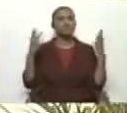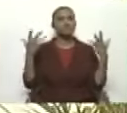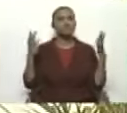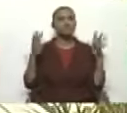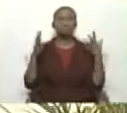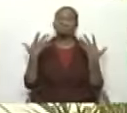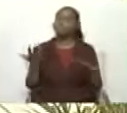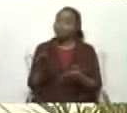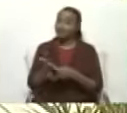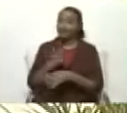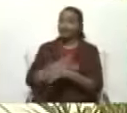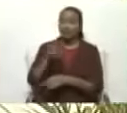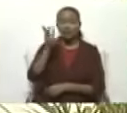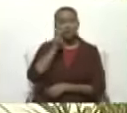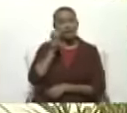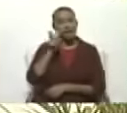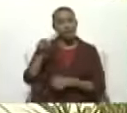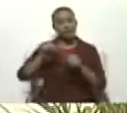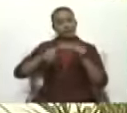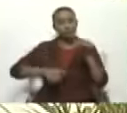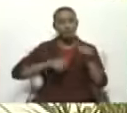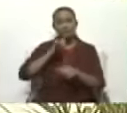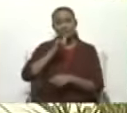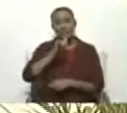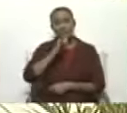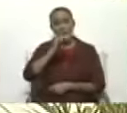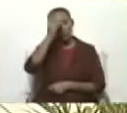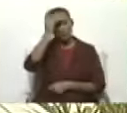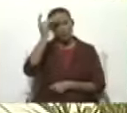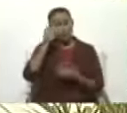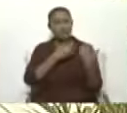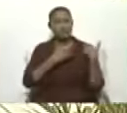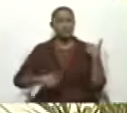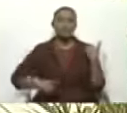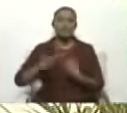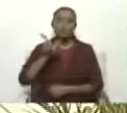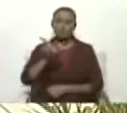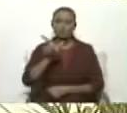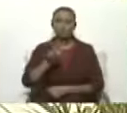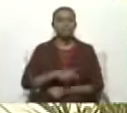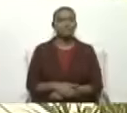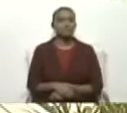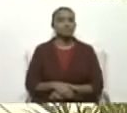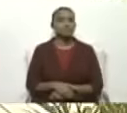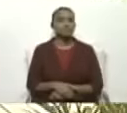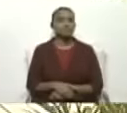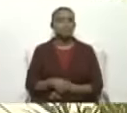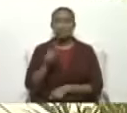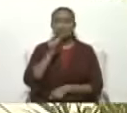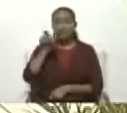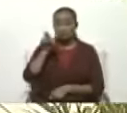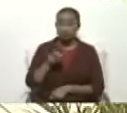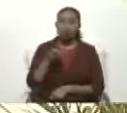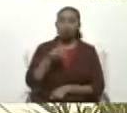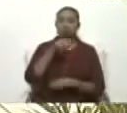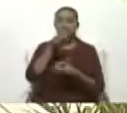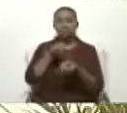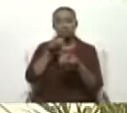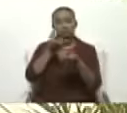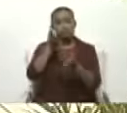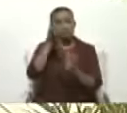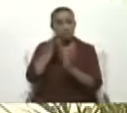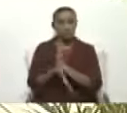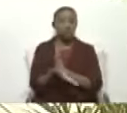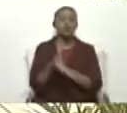Bien, escuchábamos la intervención del primer vicepresidente del Partido Socialista Unido de Venezuela, Diosdado Cabello, quien destacó la posición